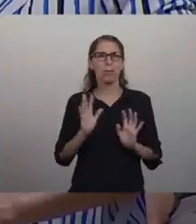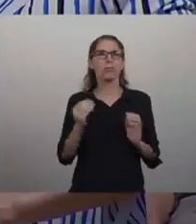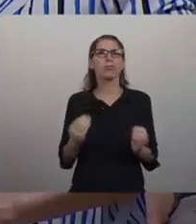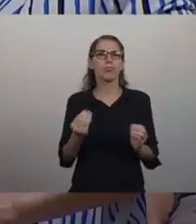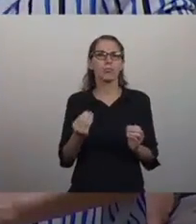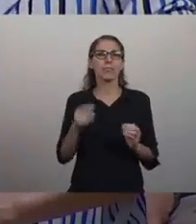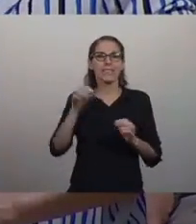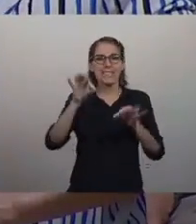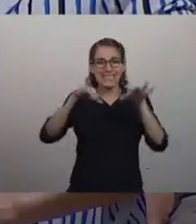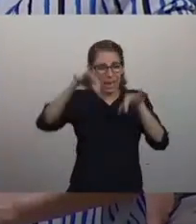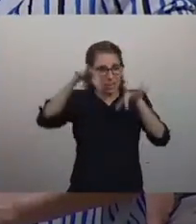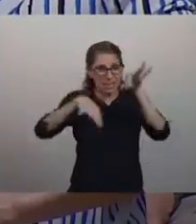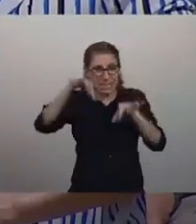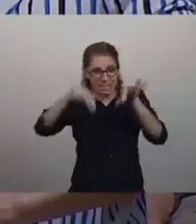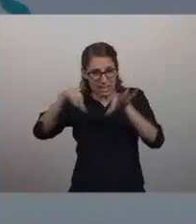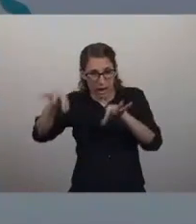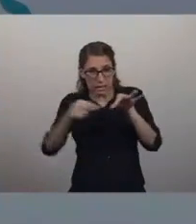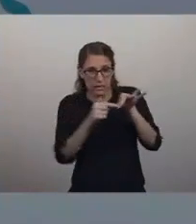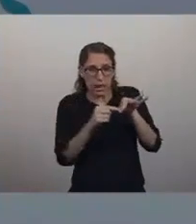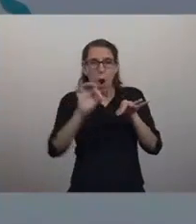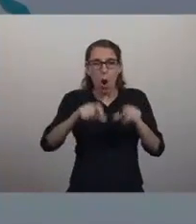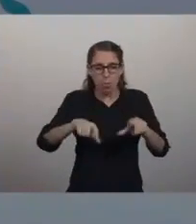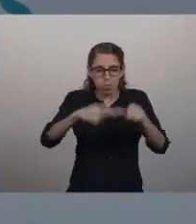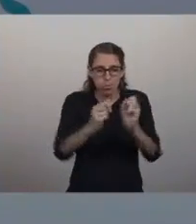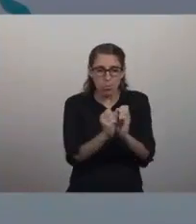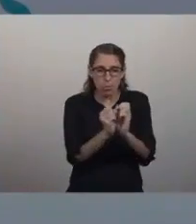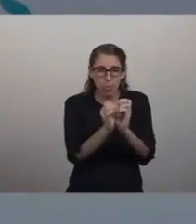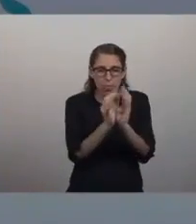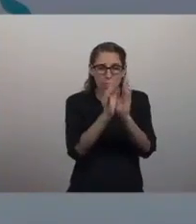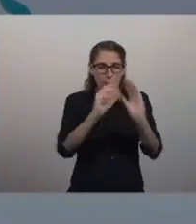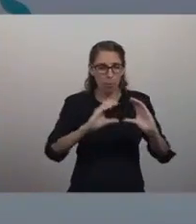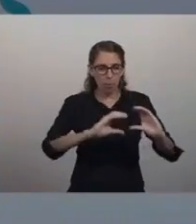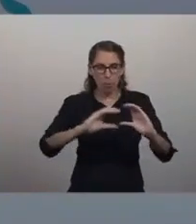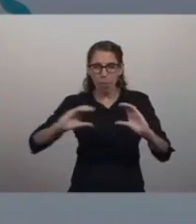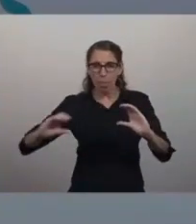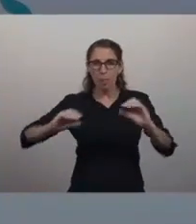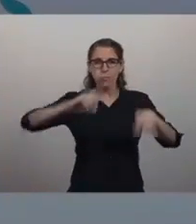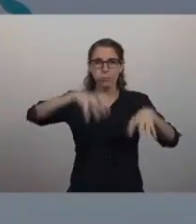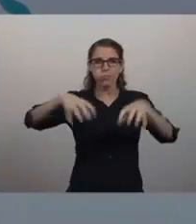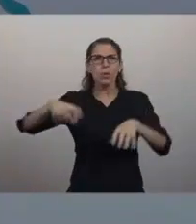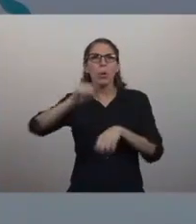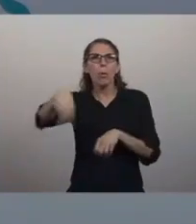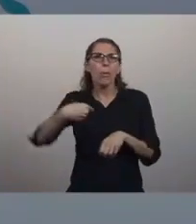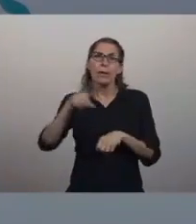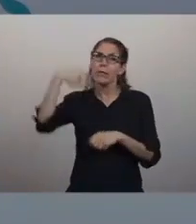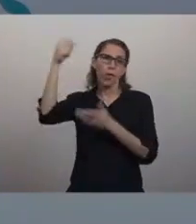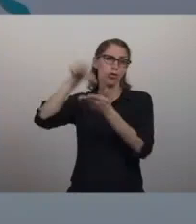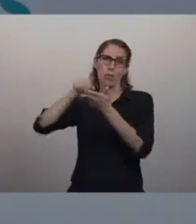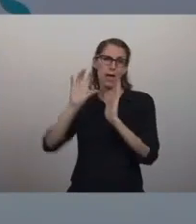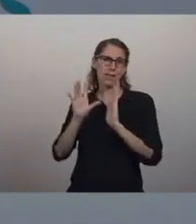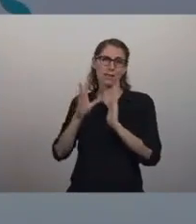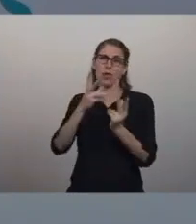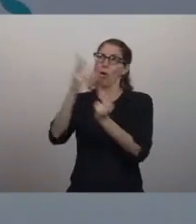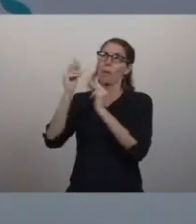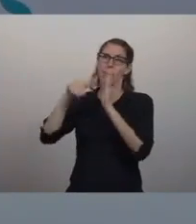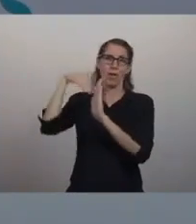de las semillas y de los plantines que se utilizan tienen su origen en que son importados y la verdad que